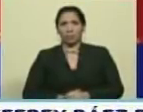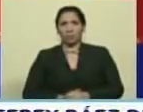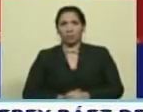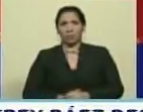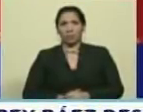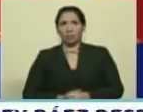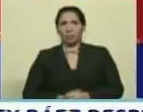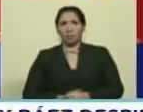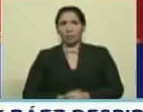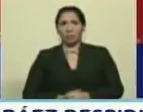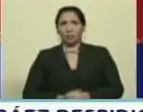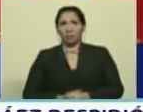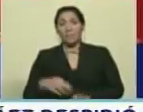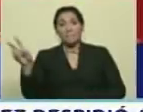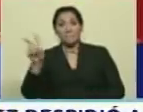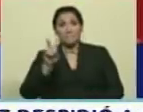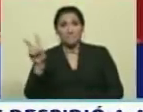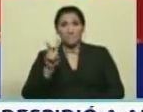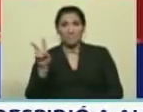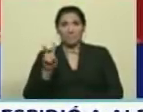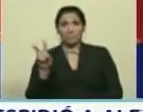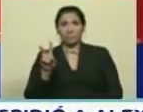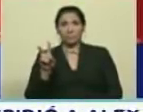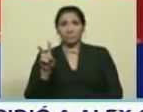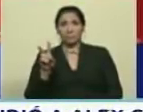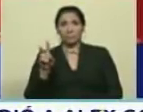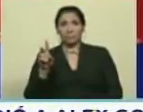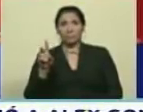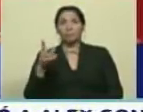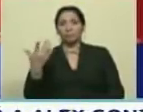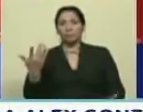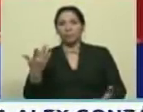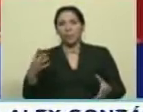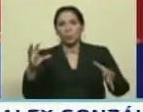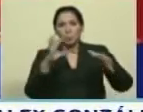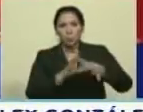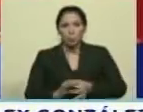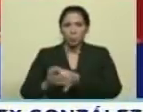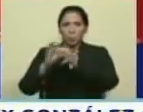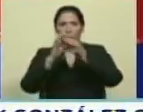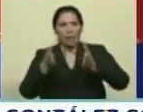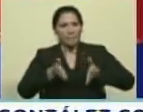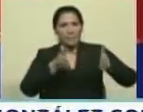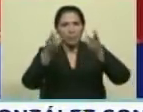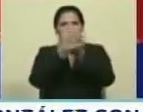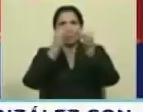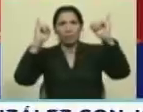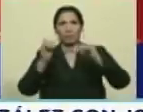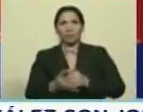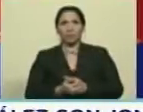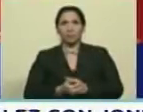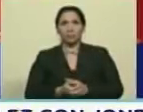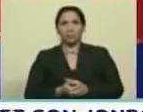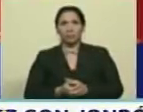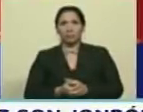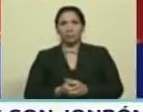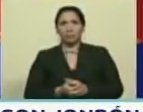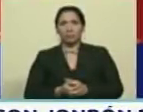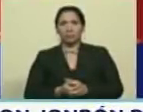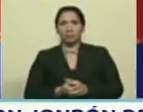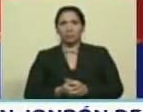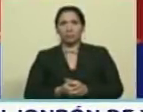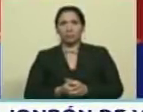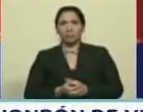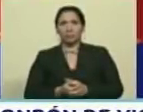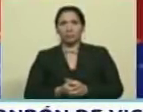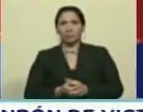Céspedes: Venezuela, que abrió a la América Española el camino de la independencia y lo recorrió gloriosamente hasta cerrar su marcha